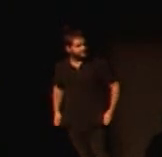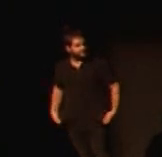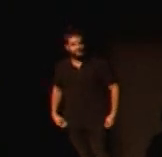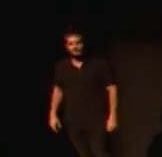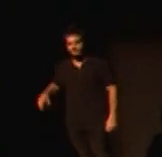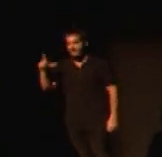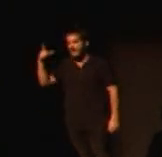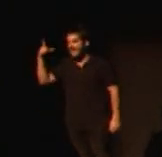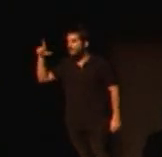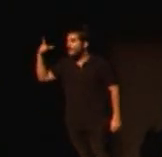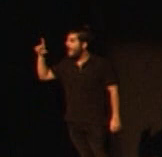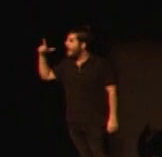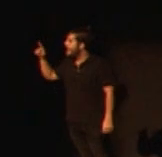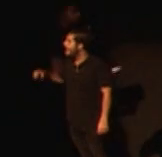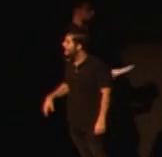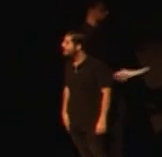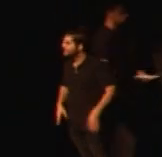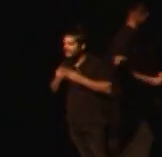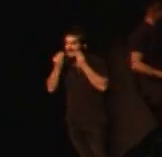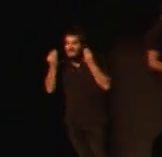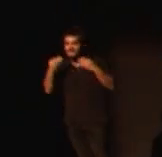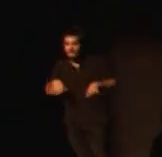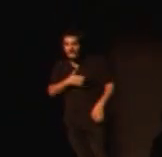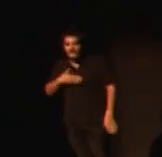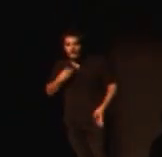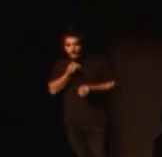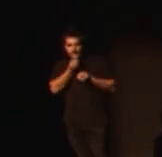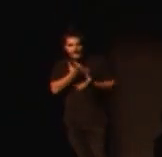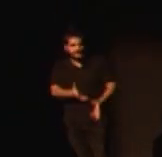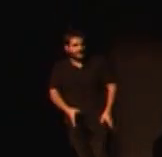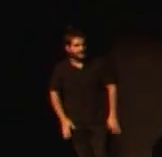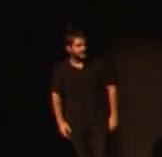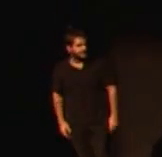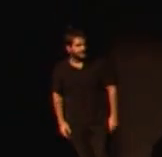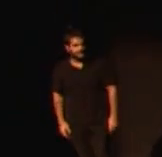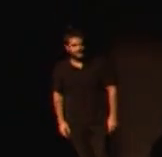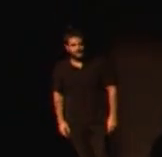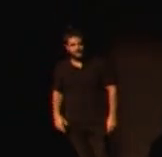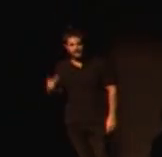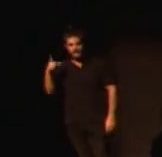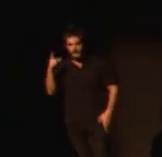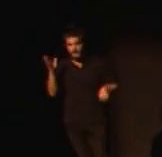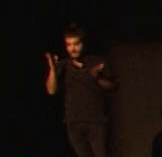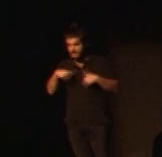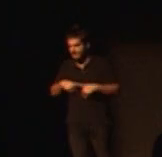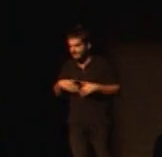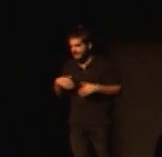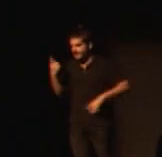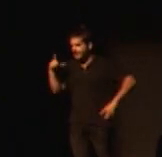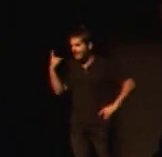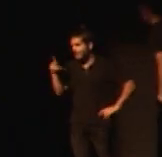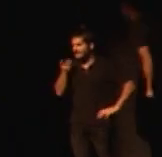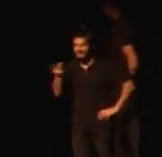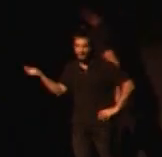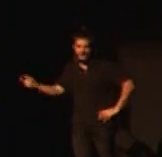Laura, que tengo esa historia buenísima que... Ay, Laura no está. Laura se fue.